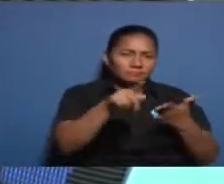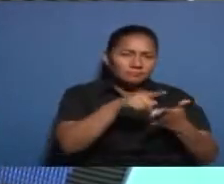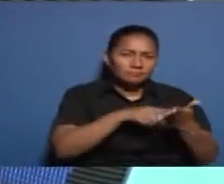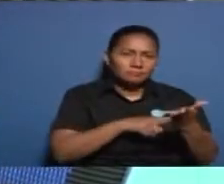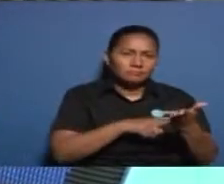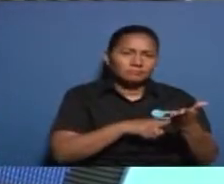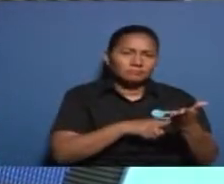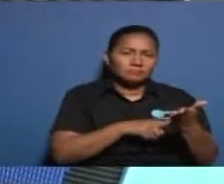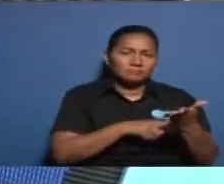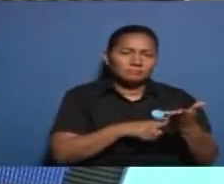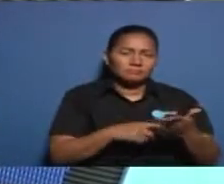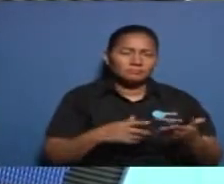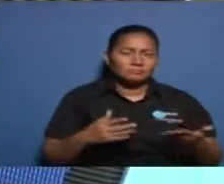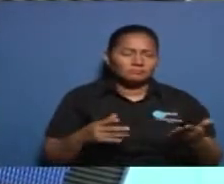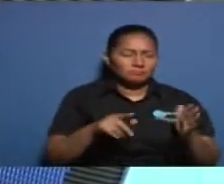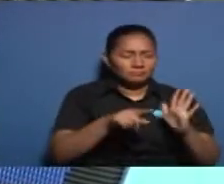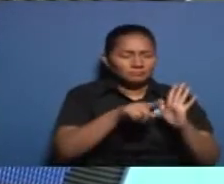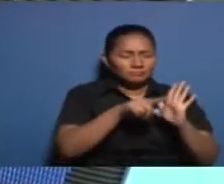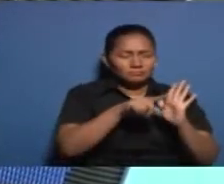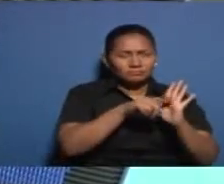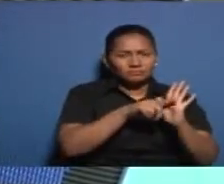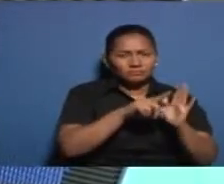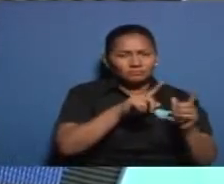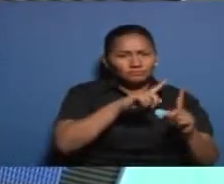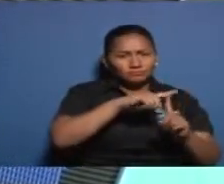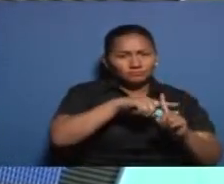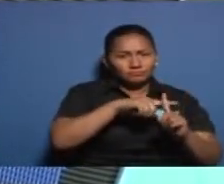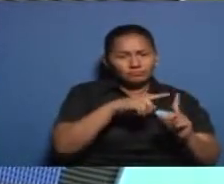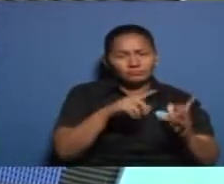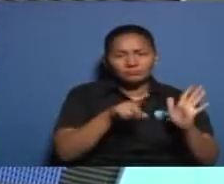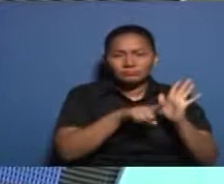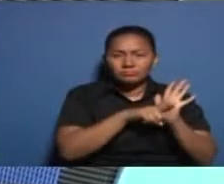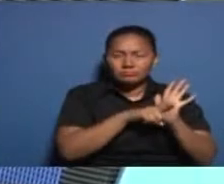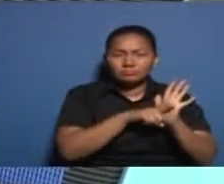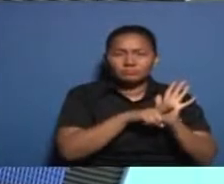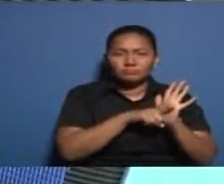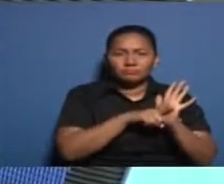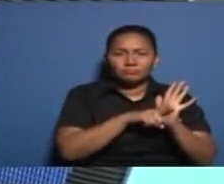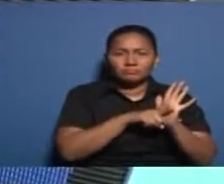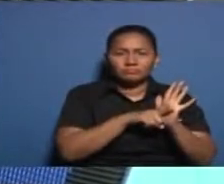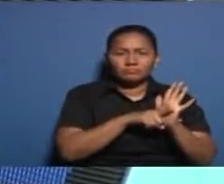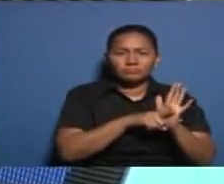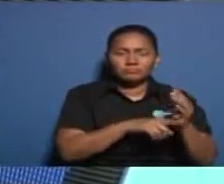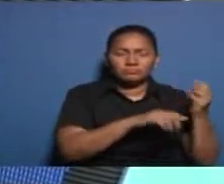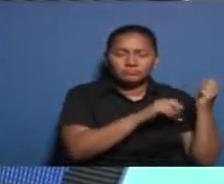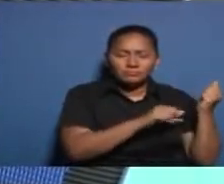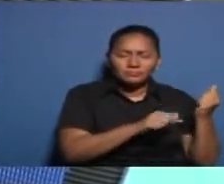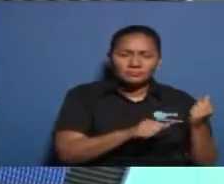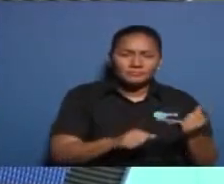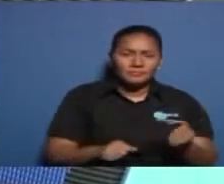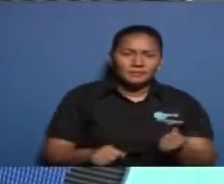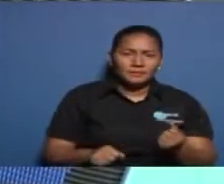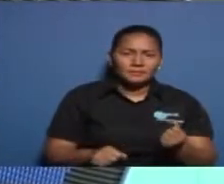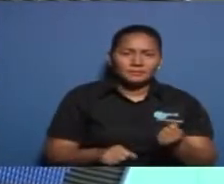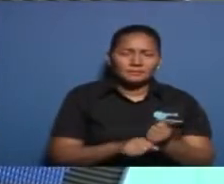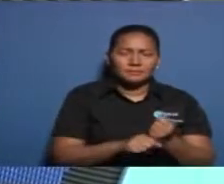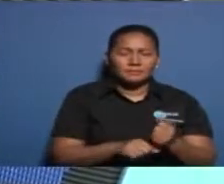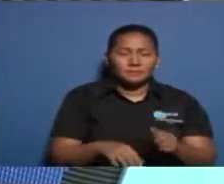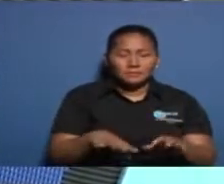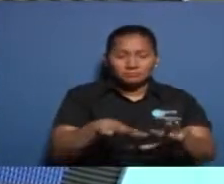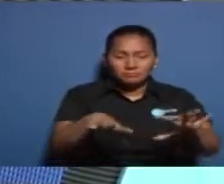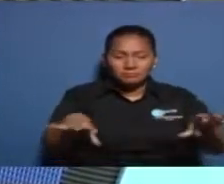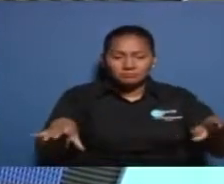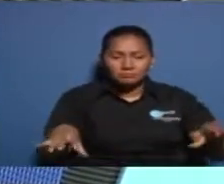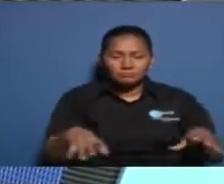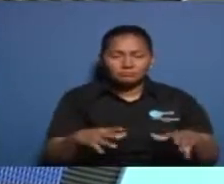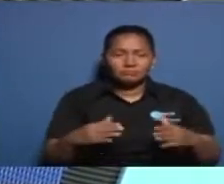formas de acción afirmativa que se le denomina para poder establecer un espacio para poder que ella se motiven a participar pero estamos hablando